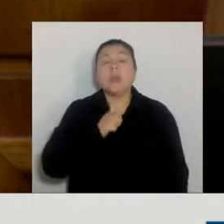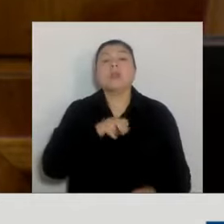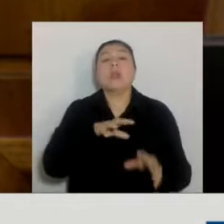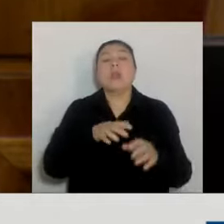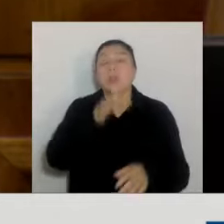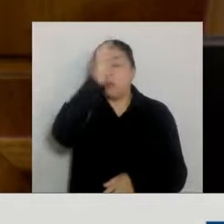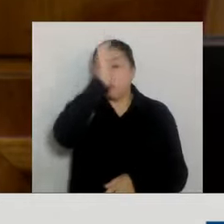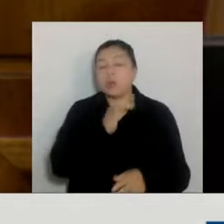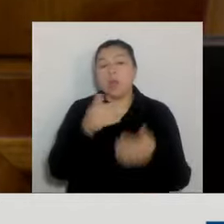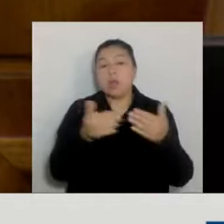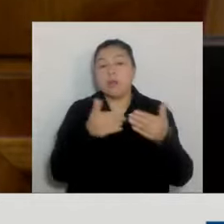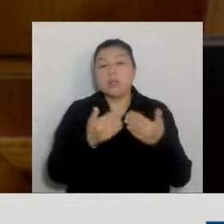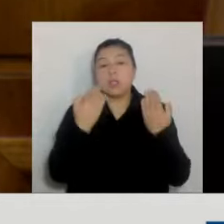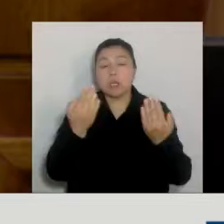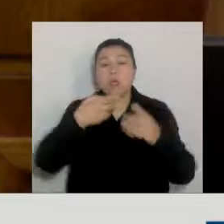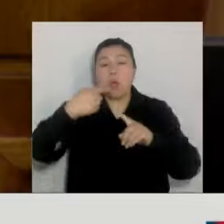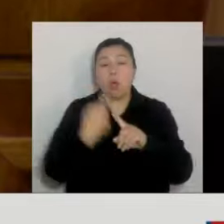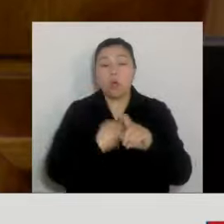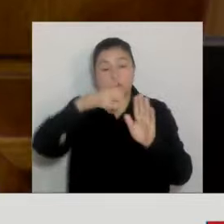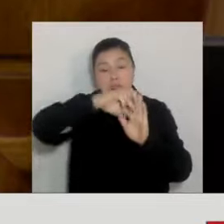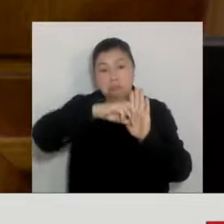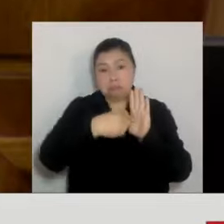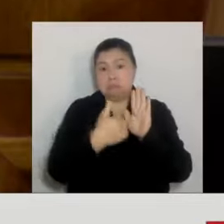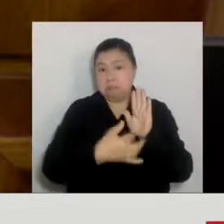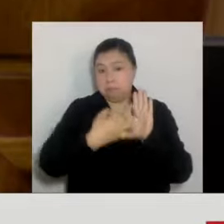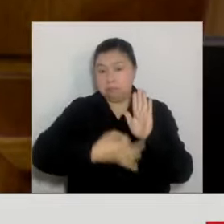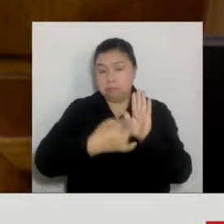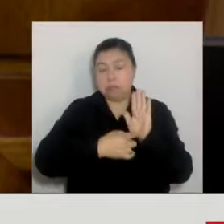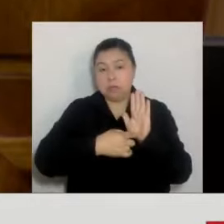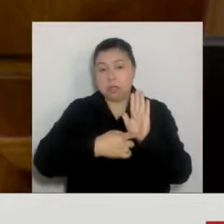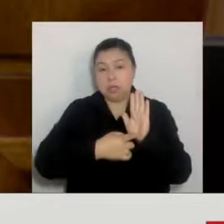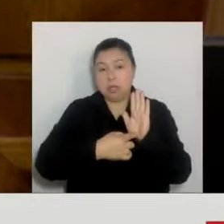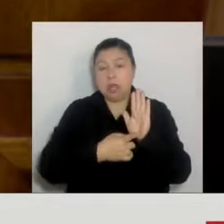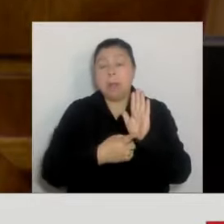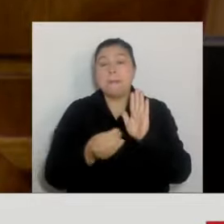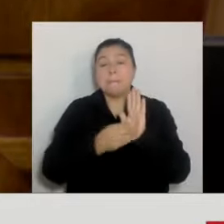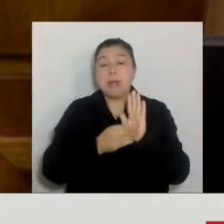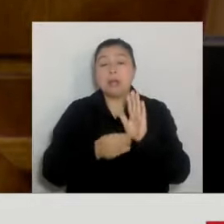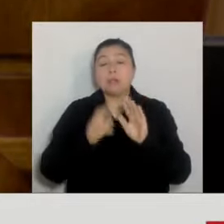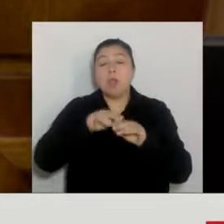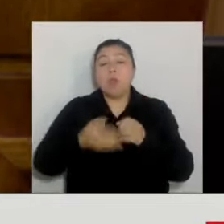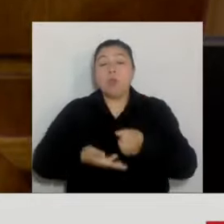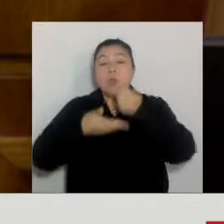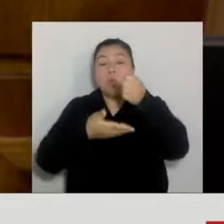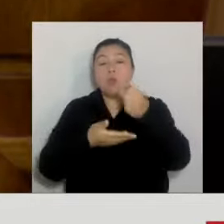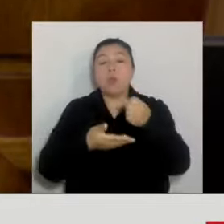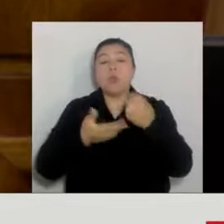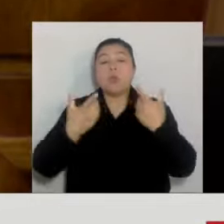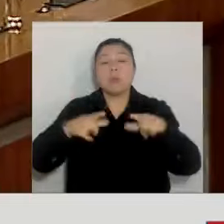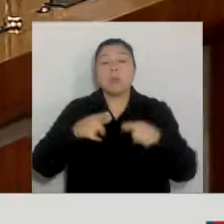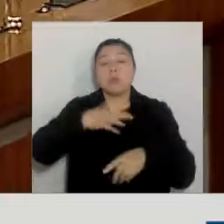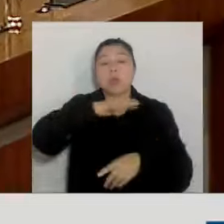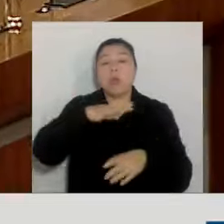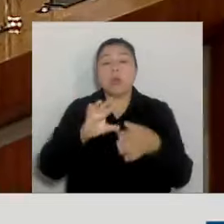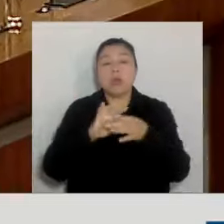veces saludo de nuevo este proyecto me parece per necesitamos más recursos para la dirección general de agua Muchas gracias